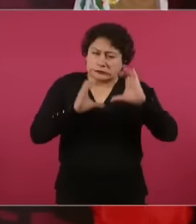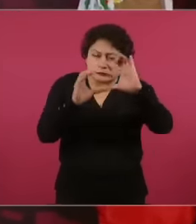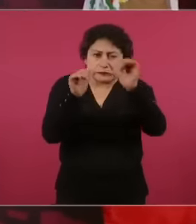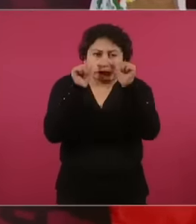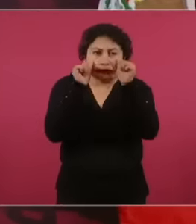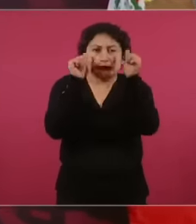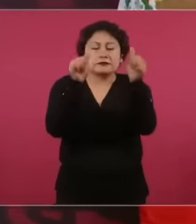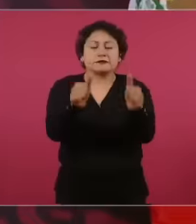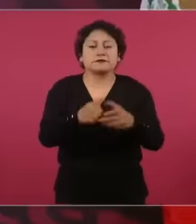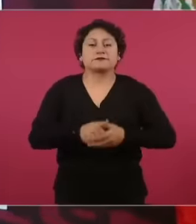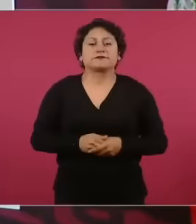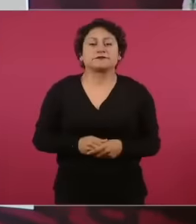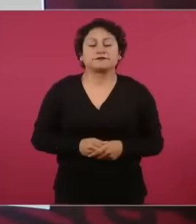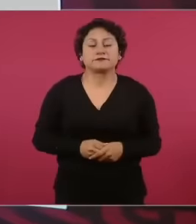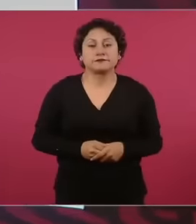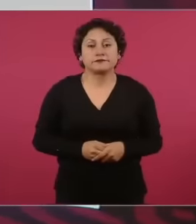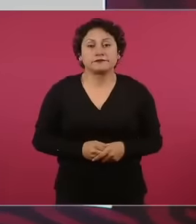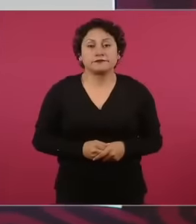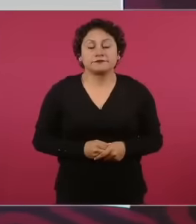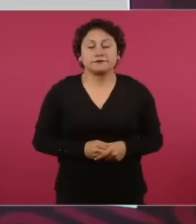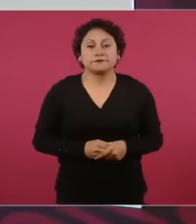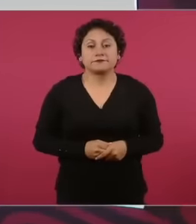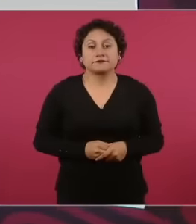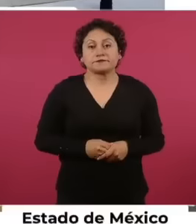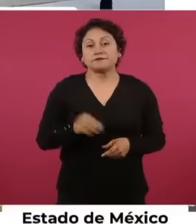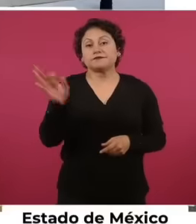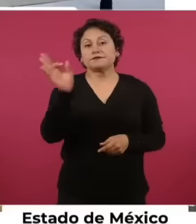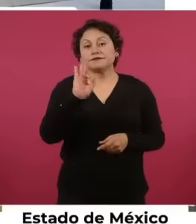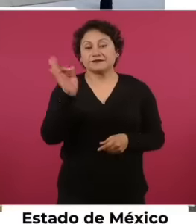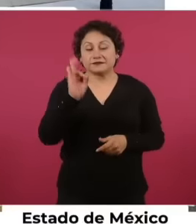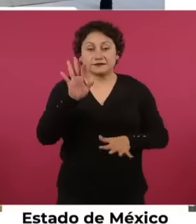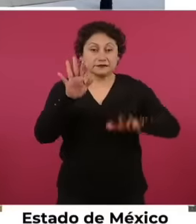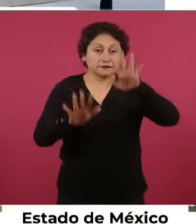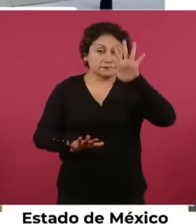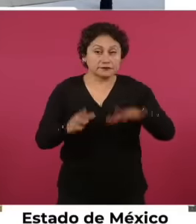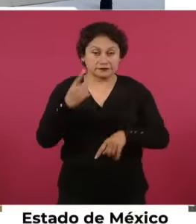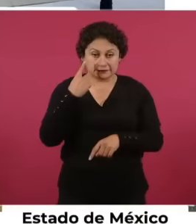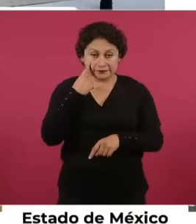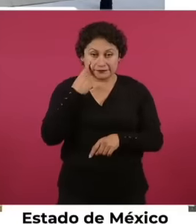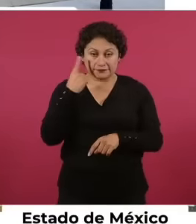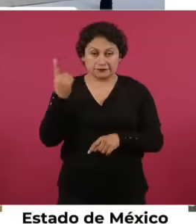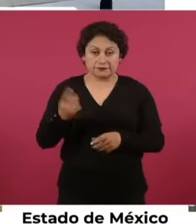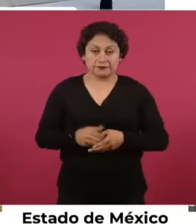en los momentos de más represión,